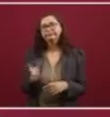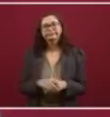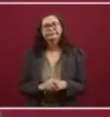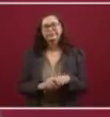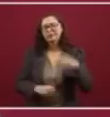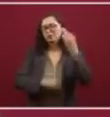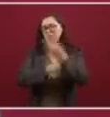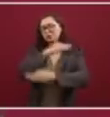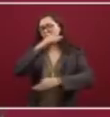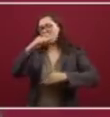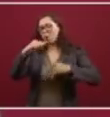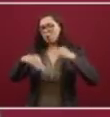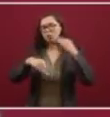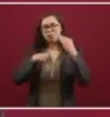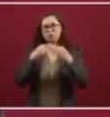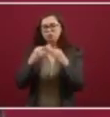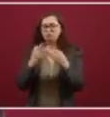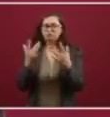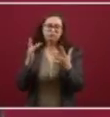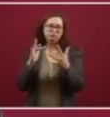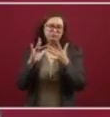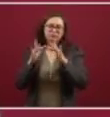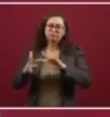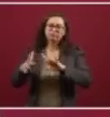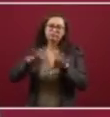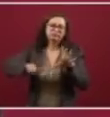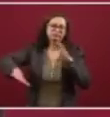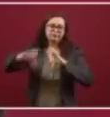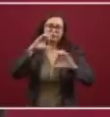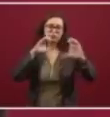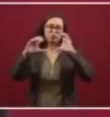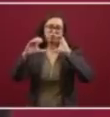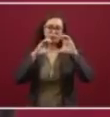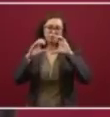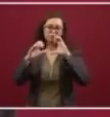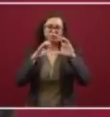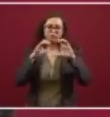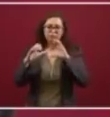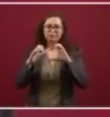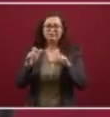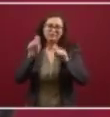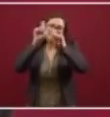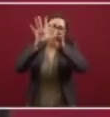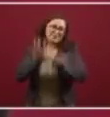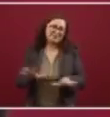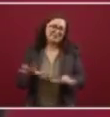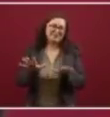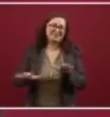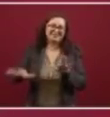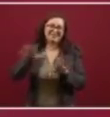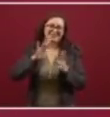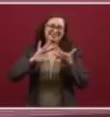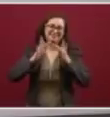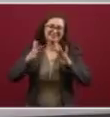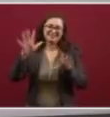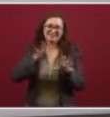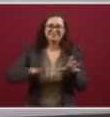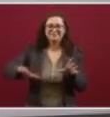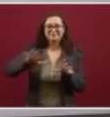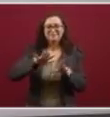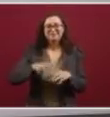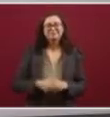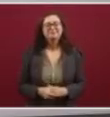todo lo que utilizo para comunicarme con los ciudadanos, las benditas redes sociales.